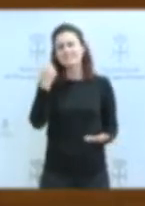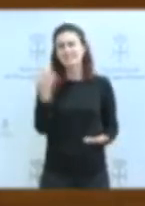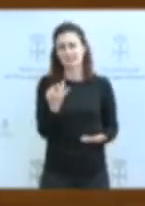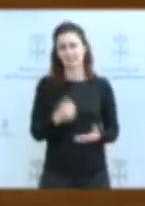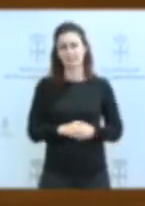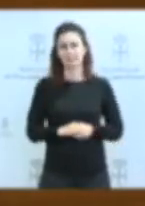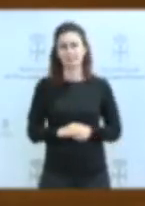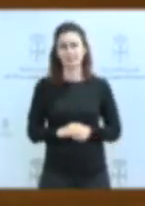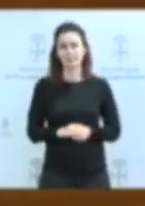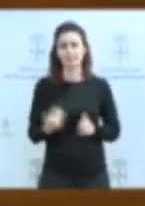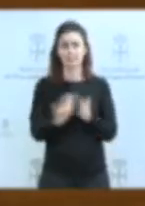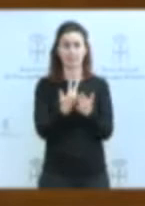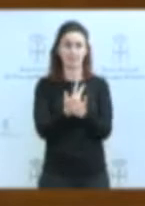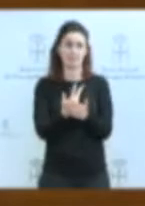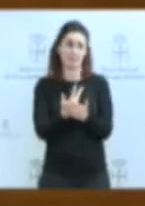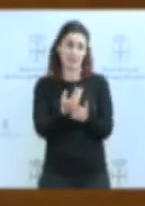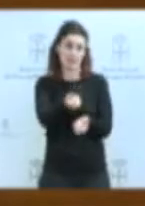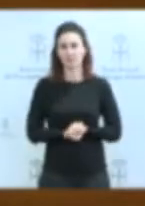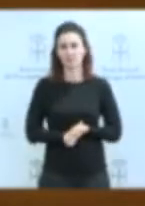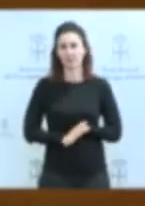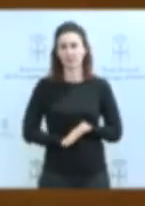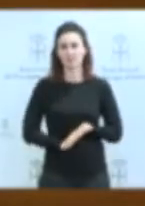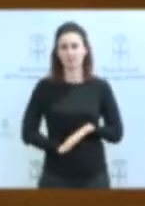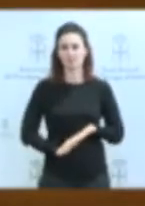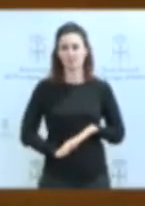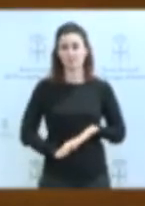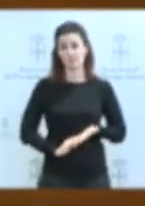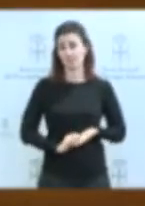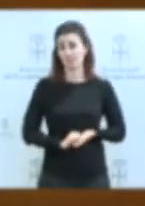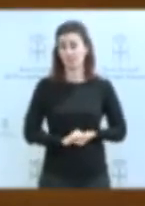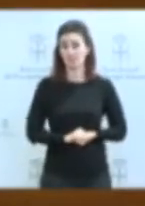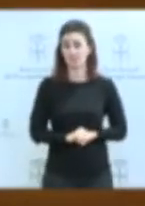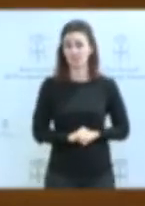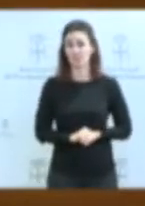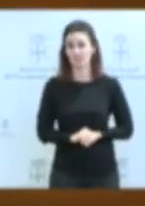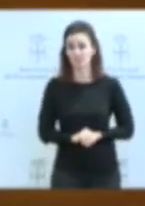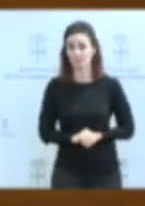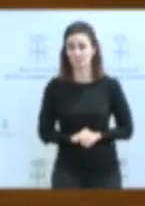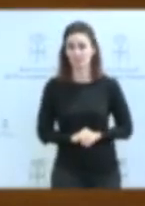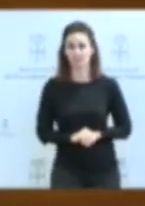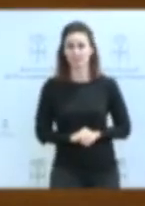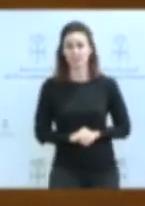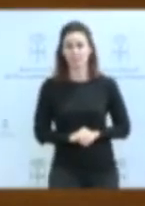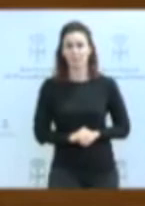y después seguiremos debatiendo. Gracias. Gracias, presidenta, señoría.